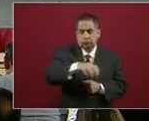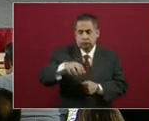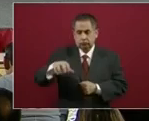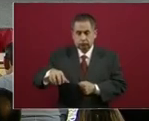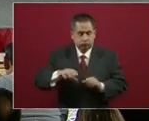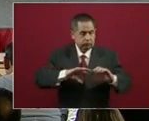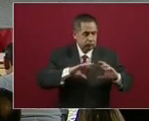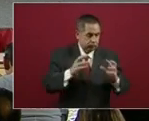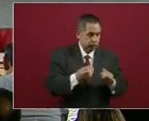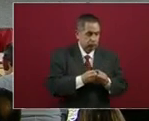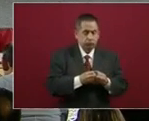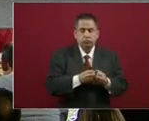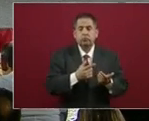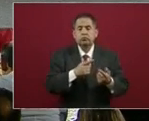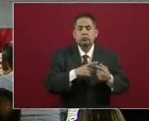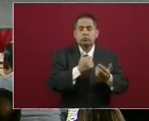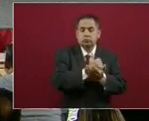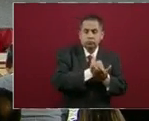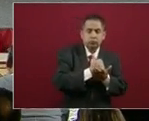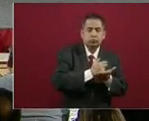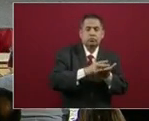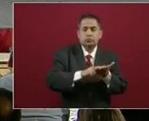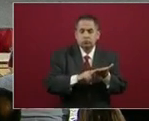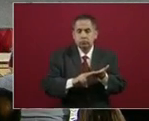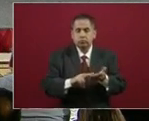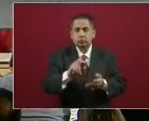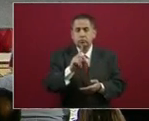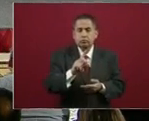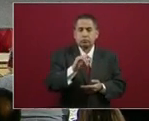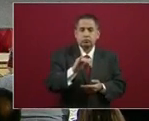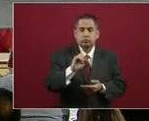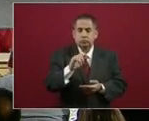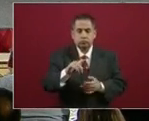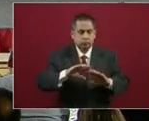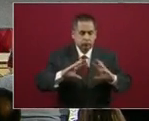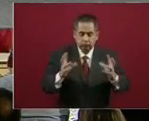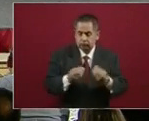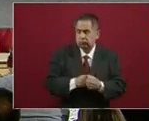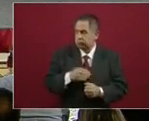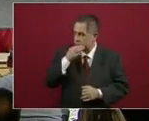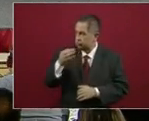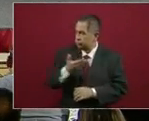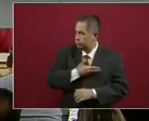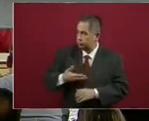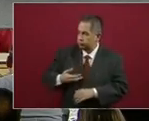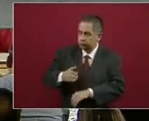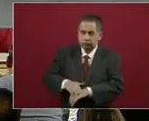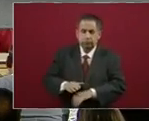combustibles, tanto regular, premium y diésel. Es todo, señor presidente.